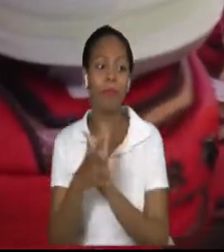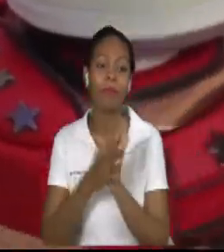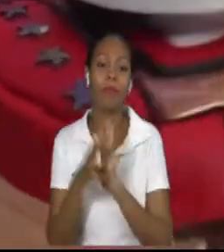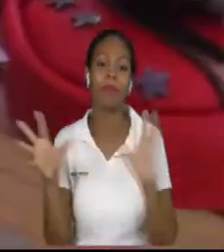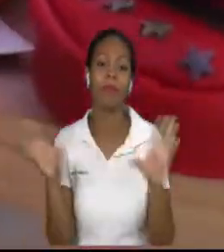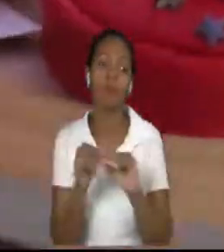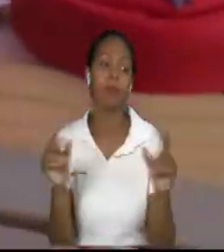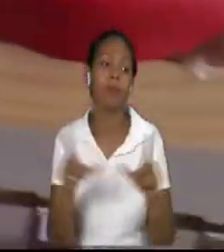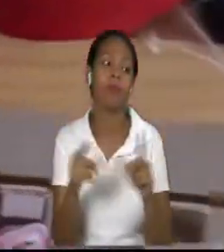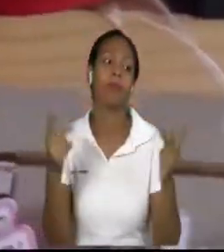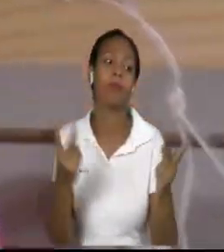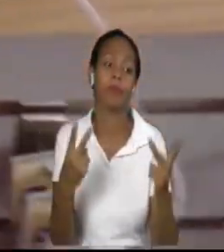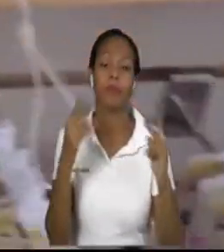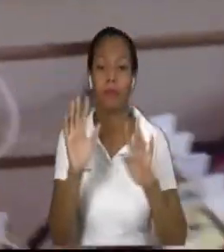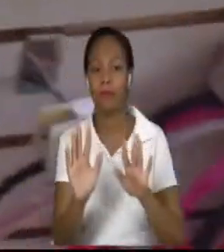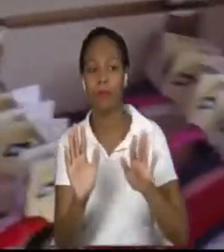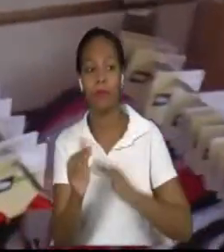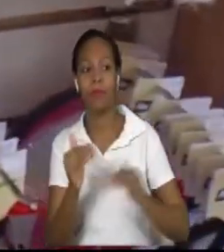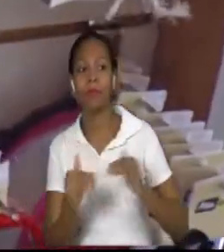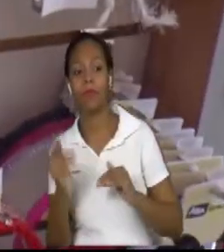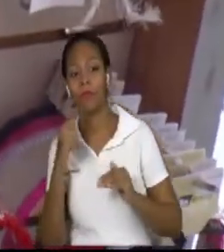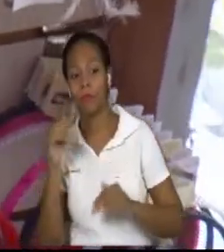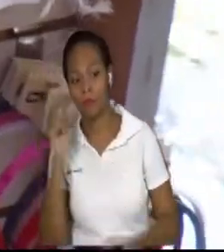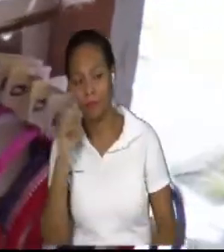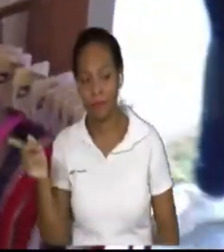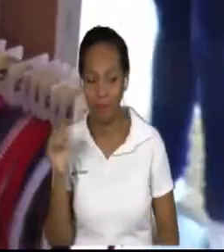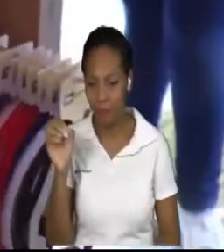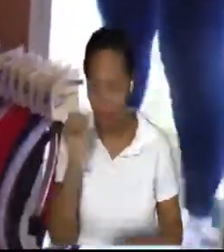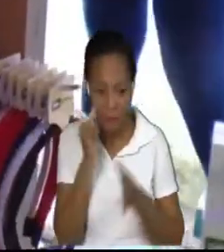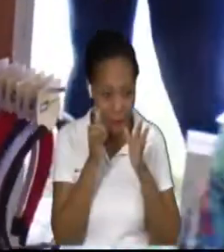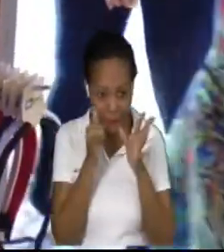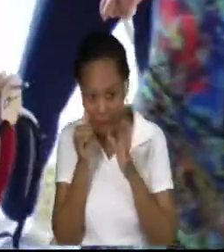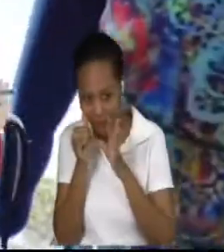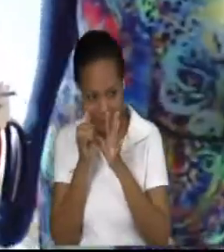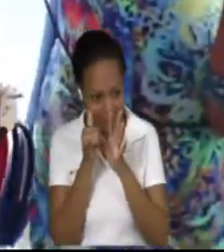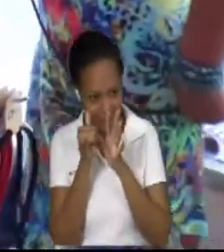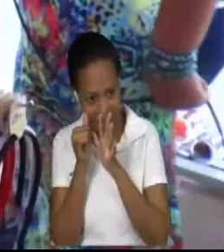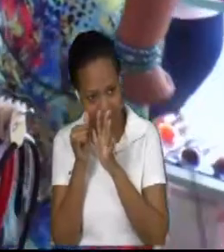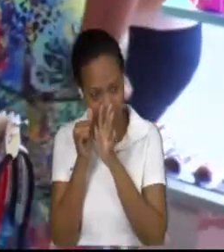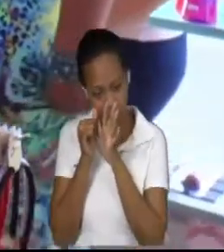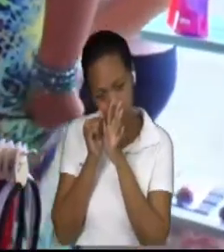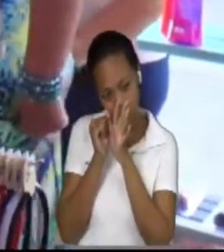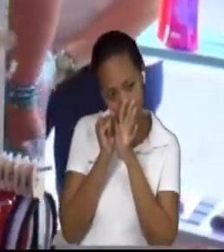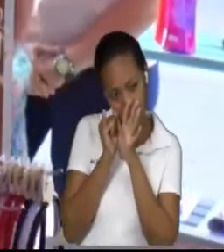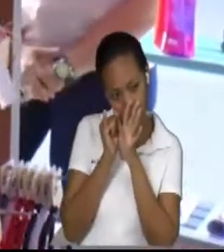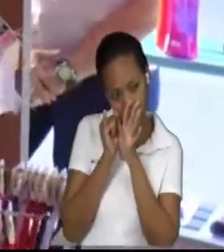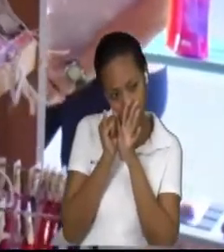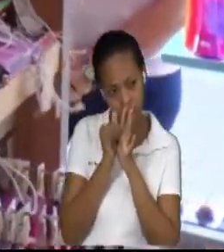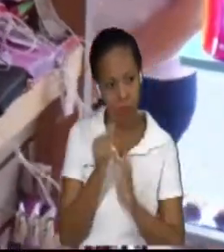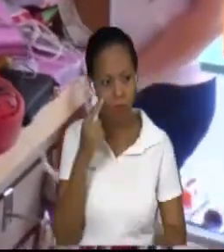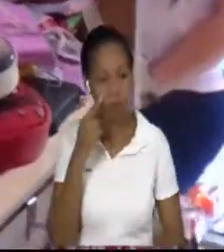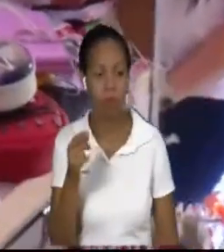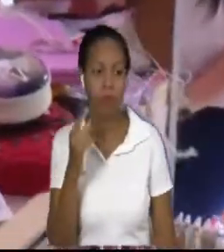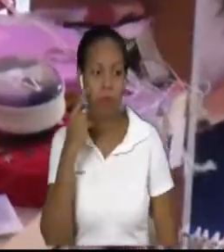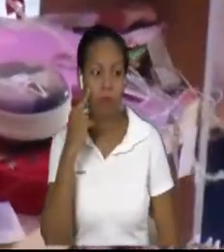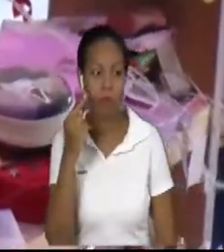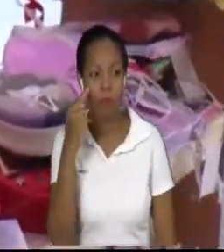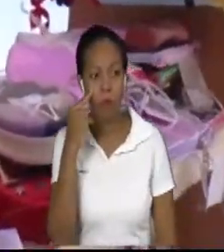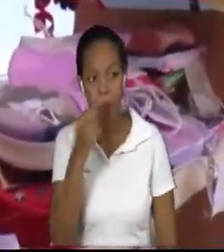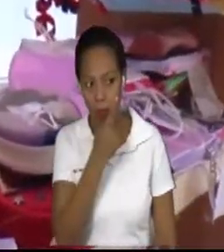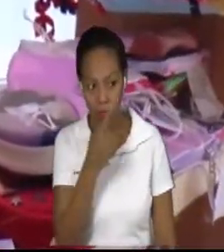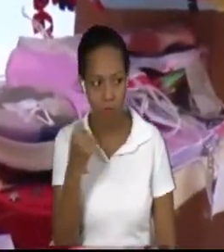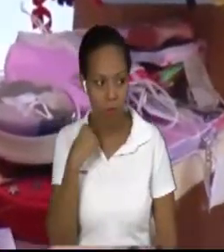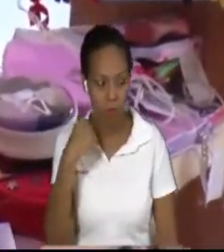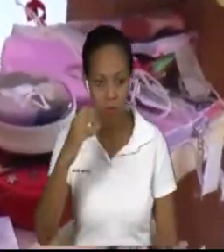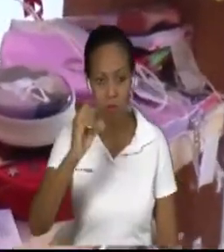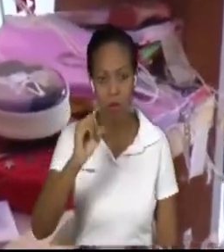de volvernos un poquito para aquí a Ferchito, nuestro camarógrafo, para que mostremos un poco la óptica que se encuentra hoy con nosotros, que es